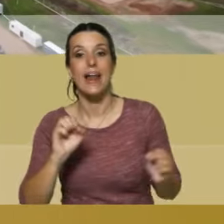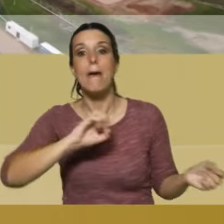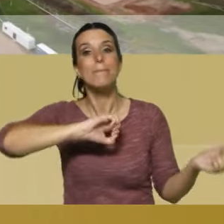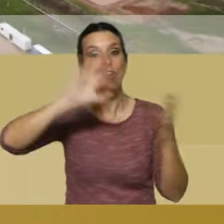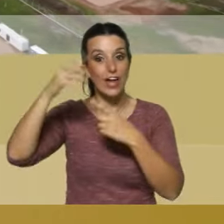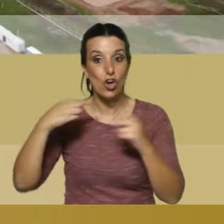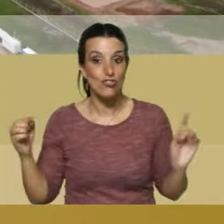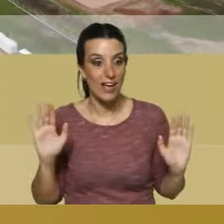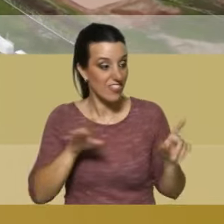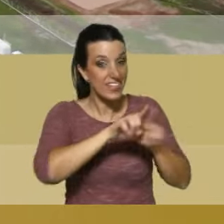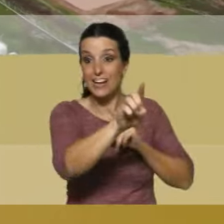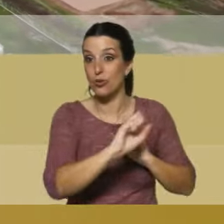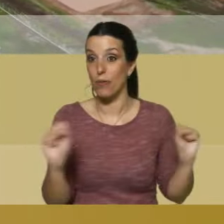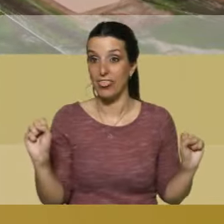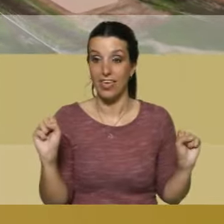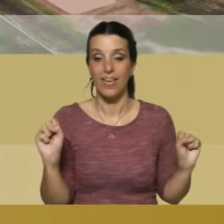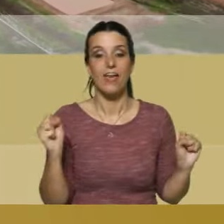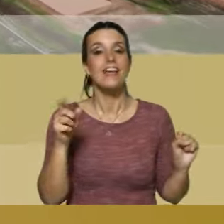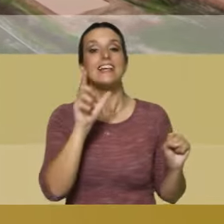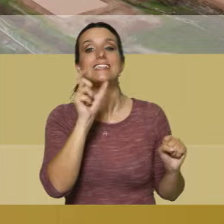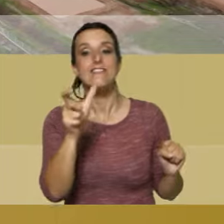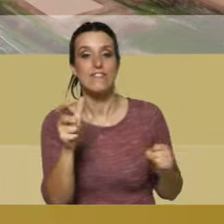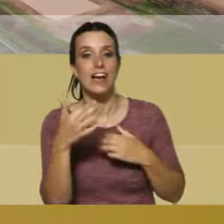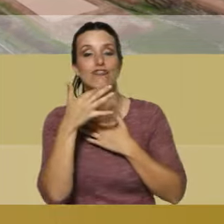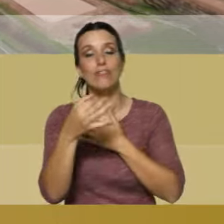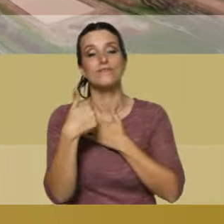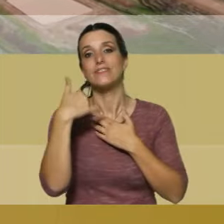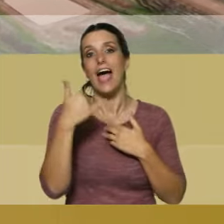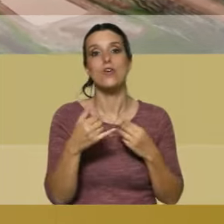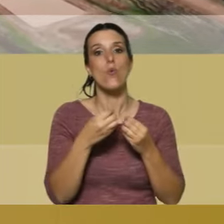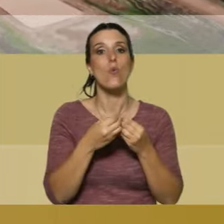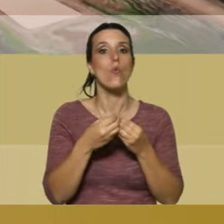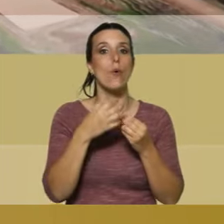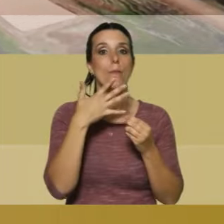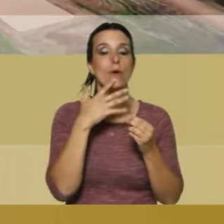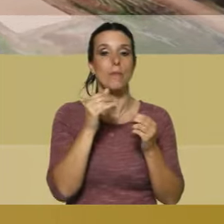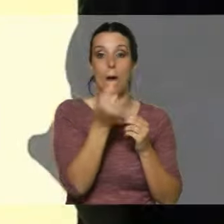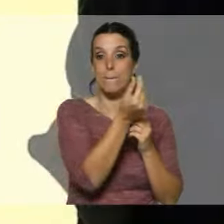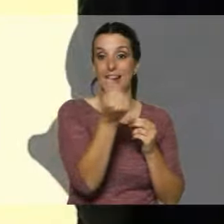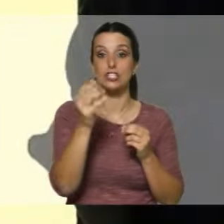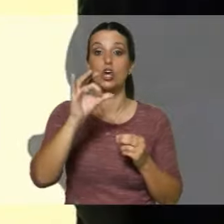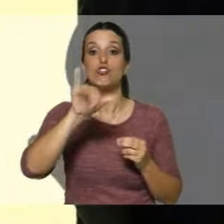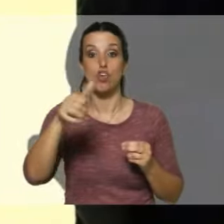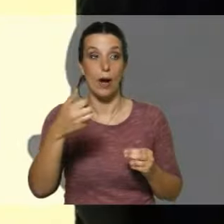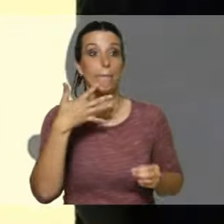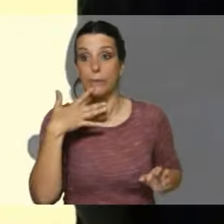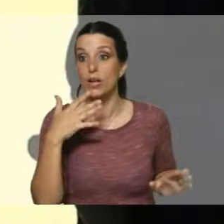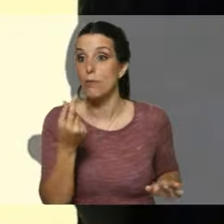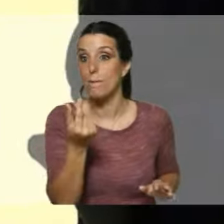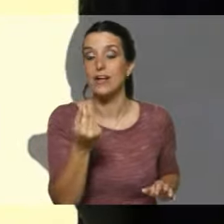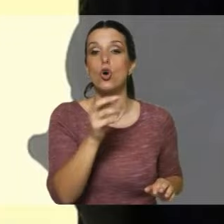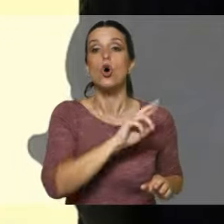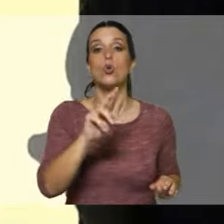sus bienes qué quiero decir con esto yo tengo tengo una una vara del del precio de la soja por ejemplo que es la